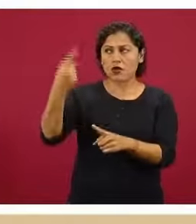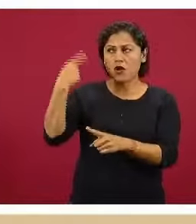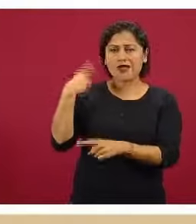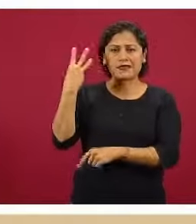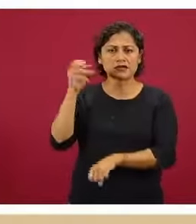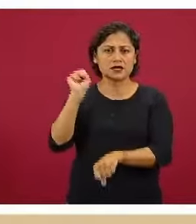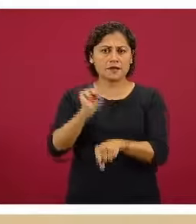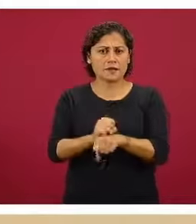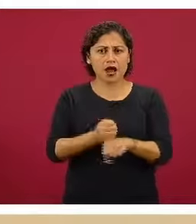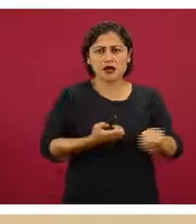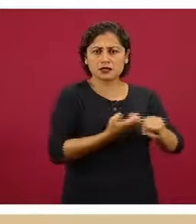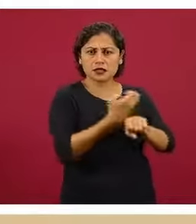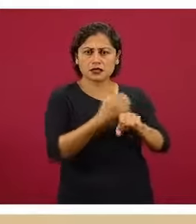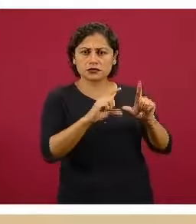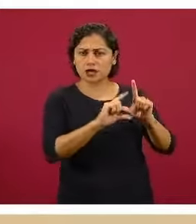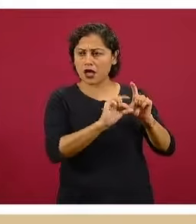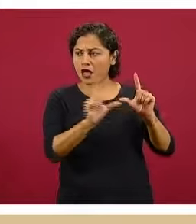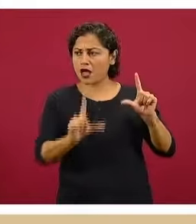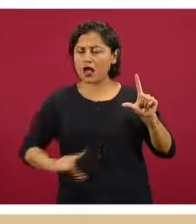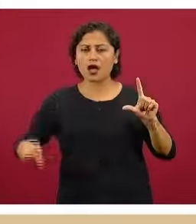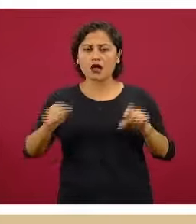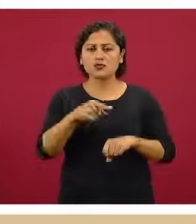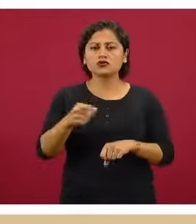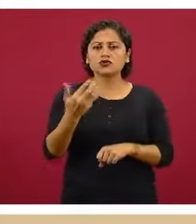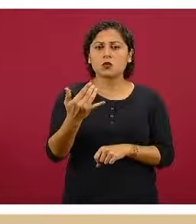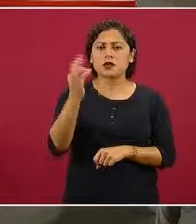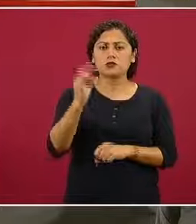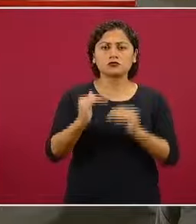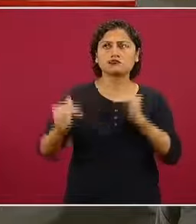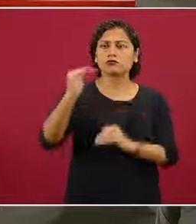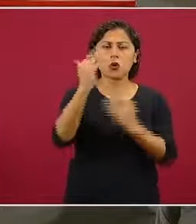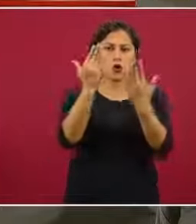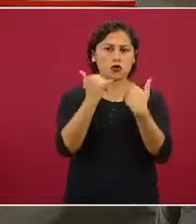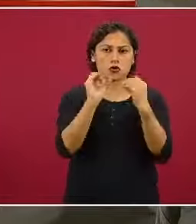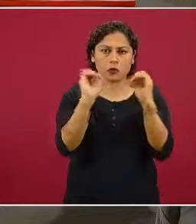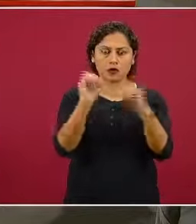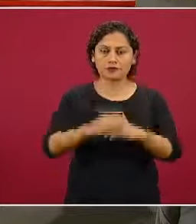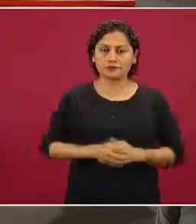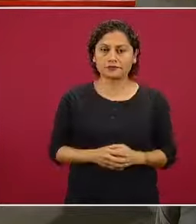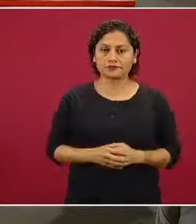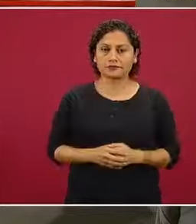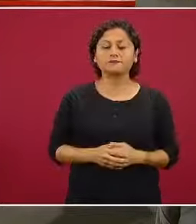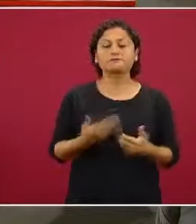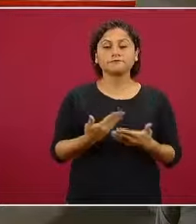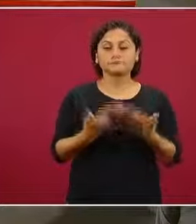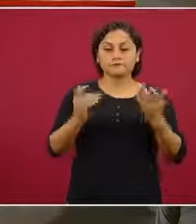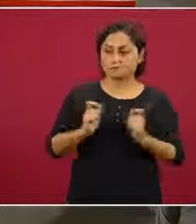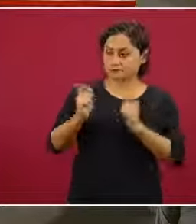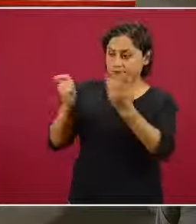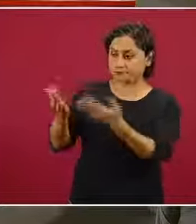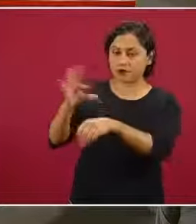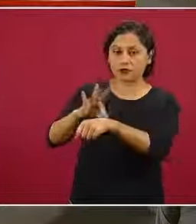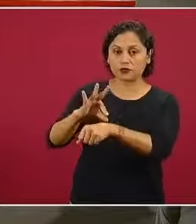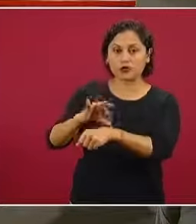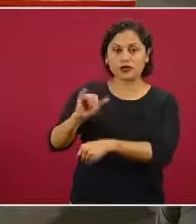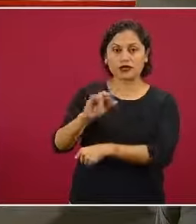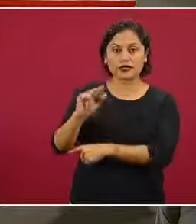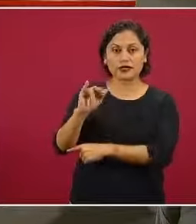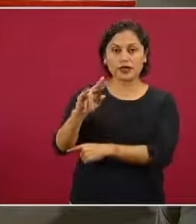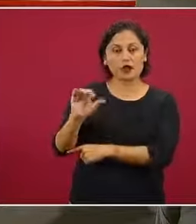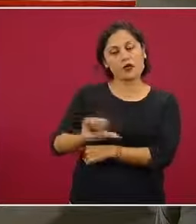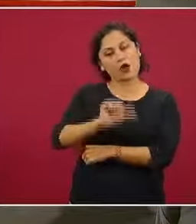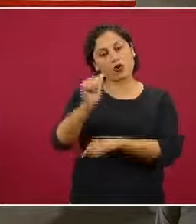federativa tiene ocupación superior al 50%. Aquí el informe técnico, le pido al doctor López Ridaura si es tan amable de comentarnos sobre el